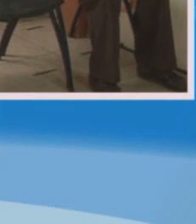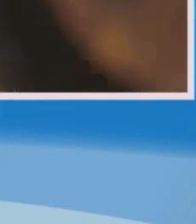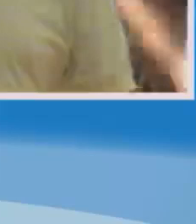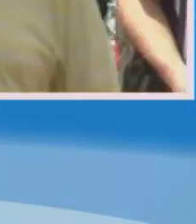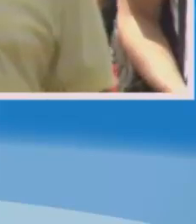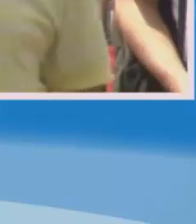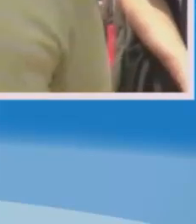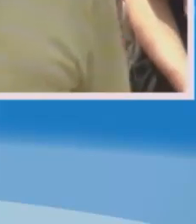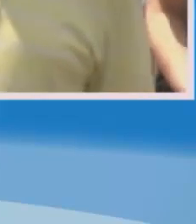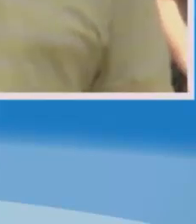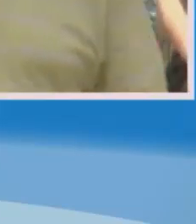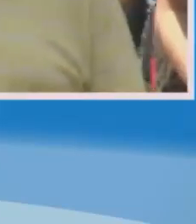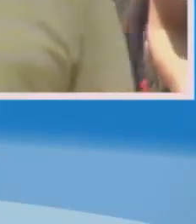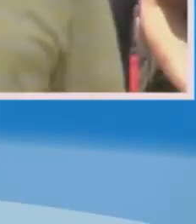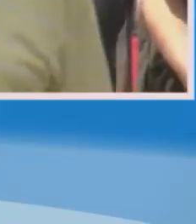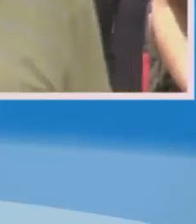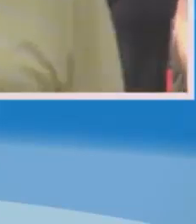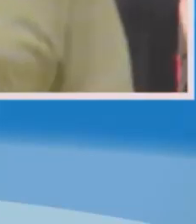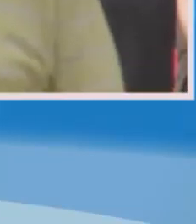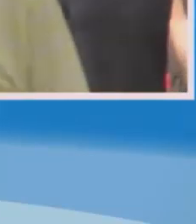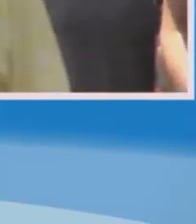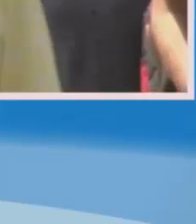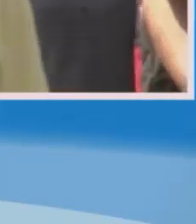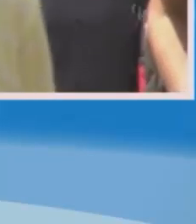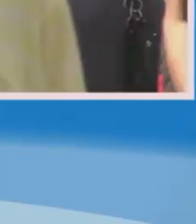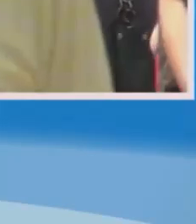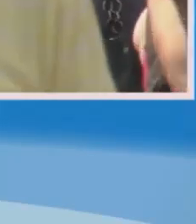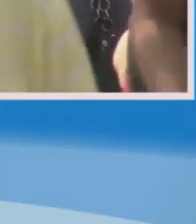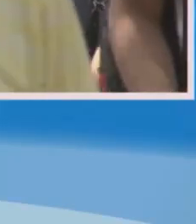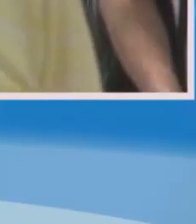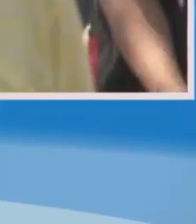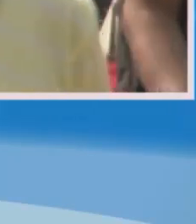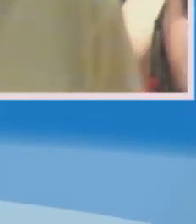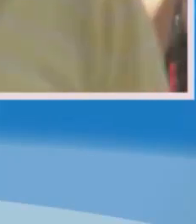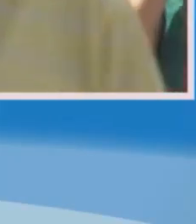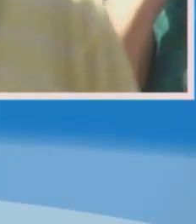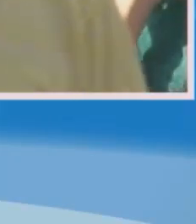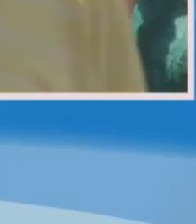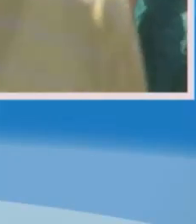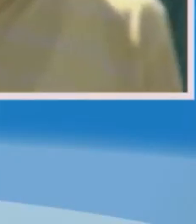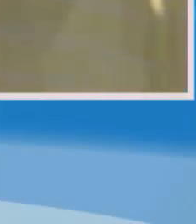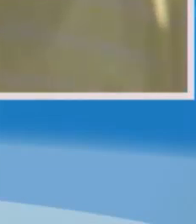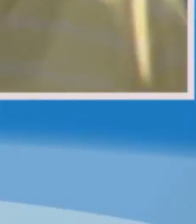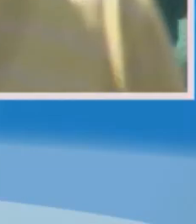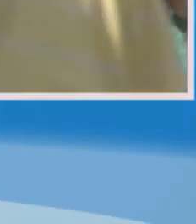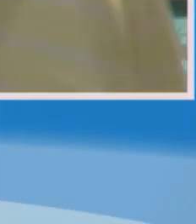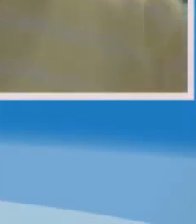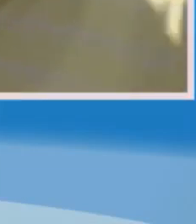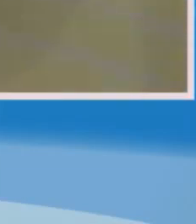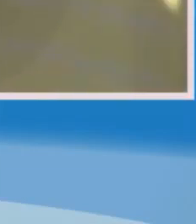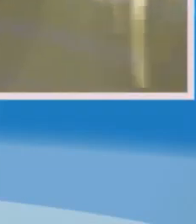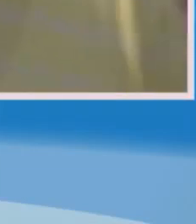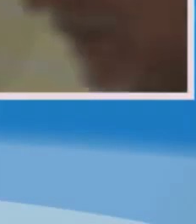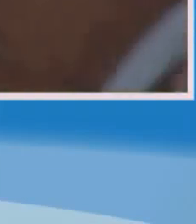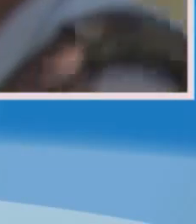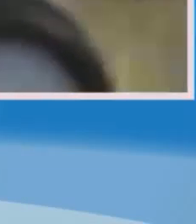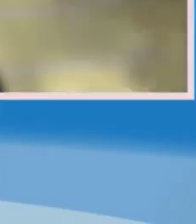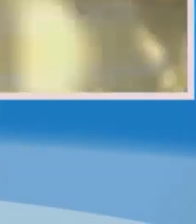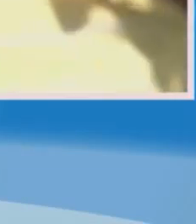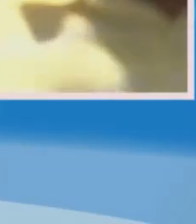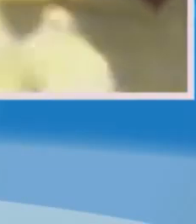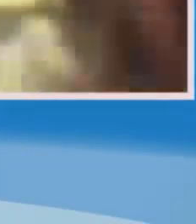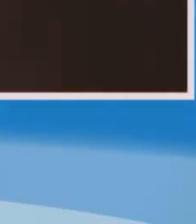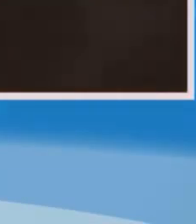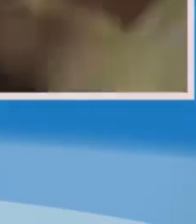nueva ley de pensiones justamente con otras características. Porque lo que hemos venido escuchando, porque estamos en